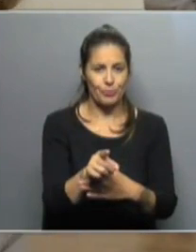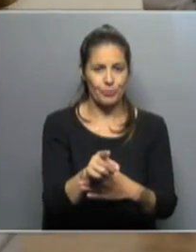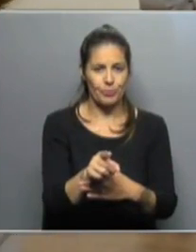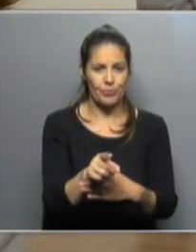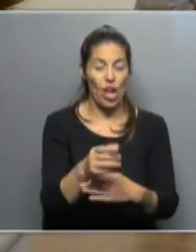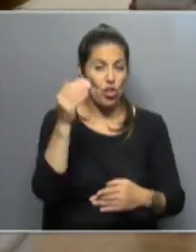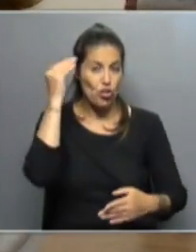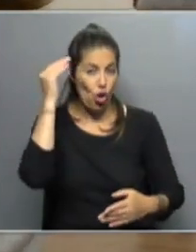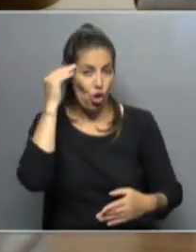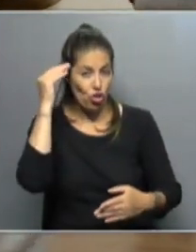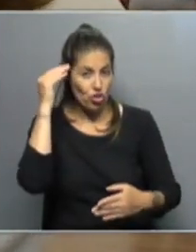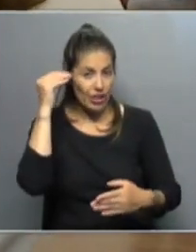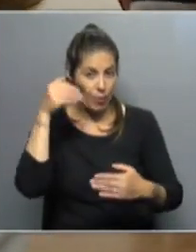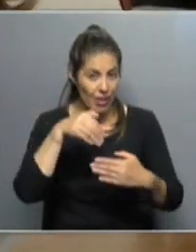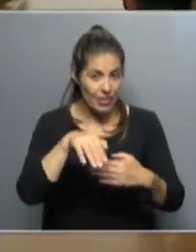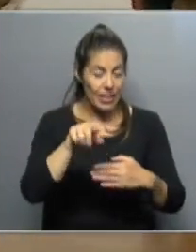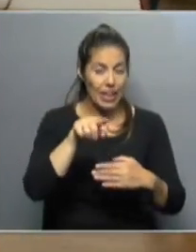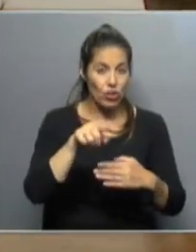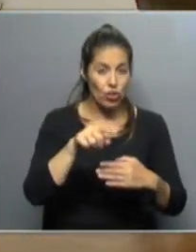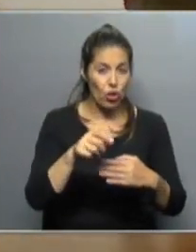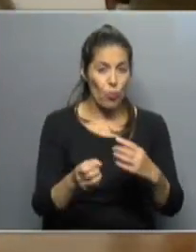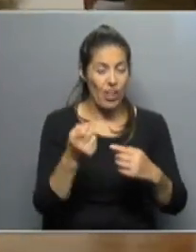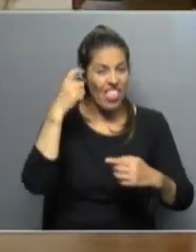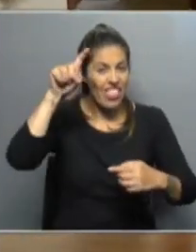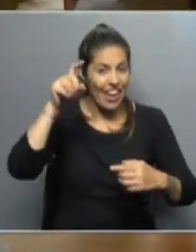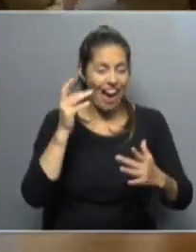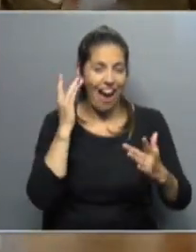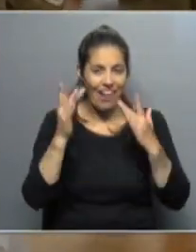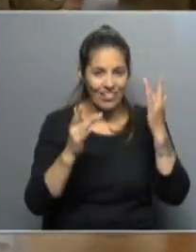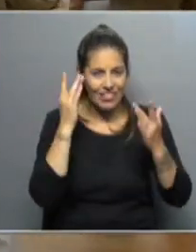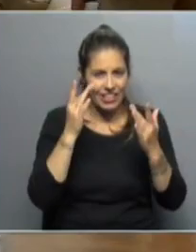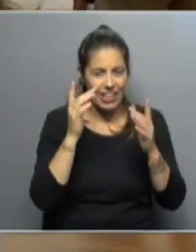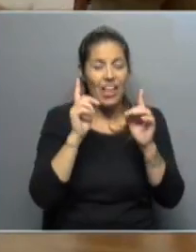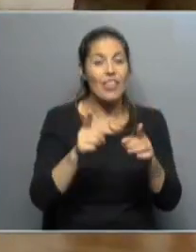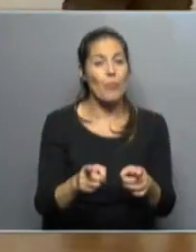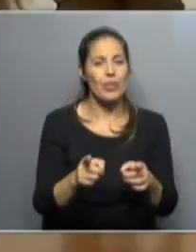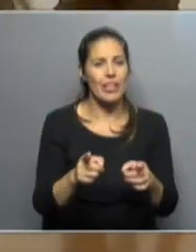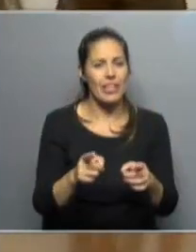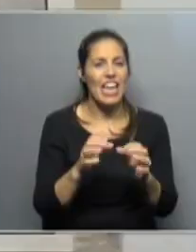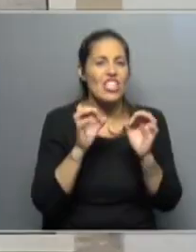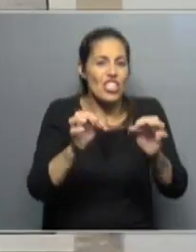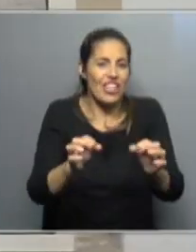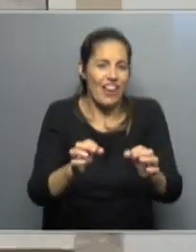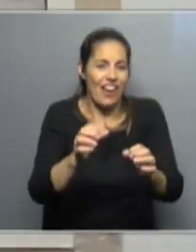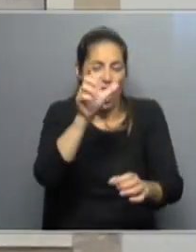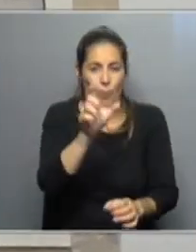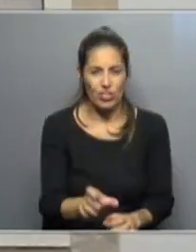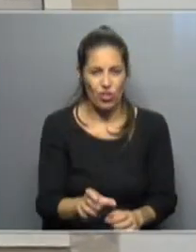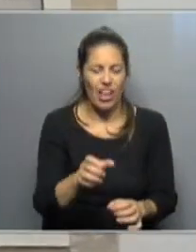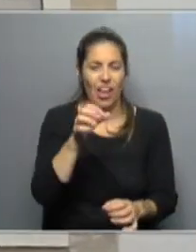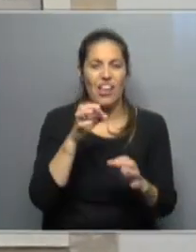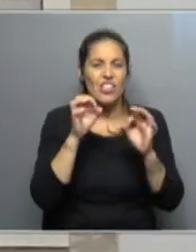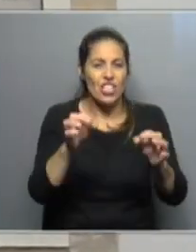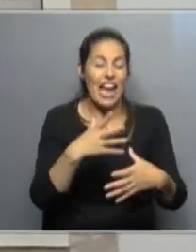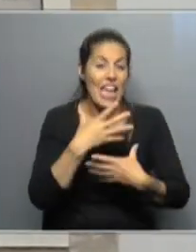¿Son conscientes que más allá de que esto parta desde una idea artística, también llega la gente, o sea, llega la gente